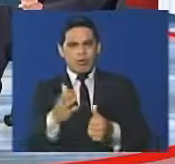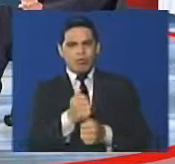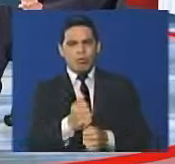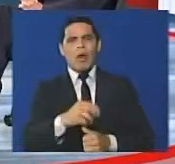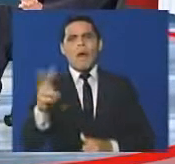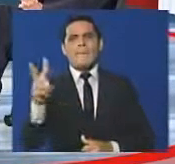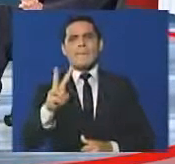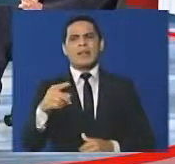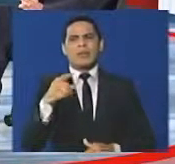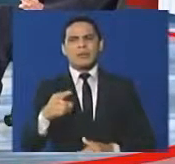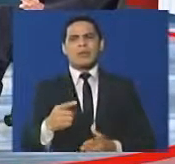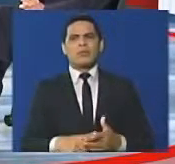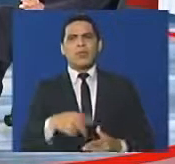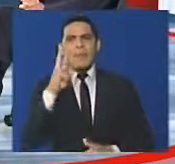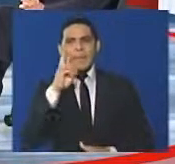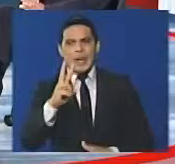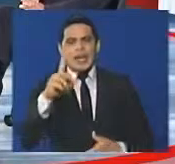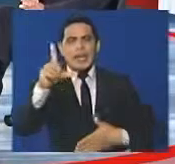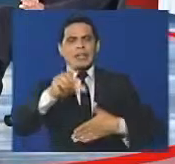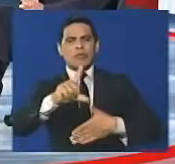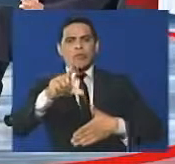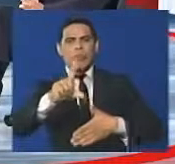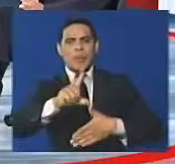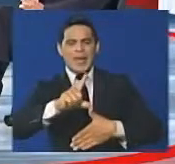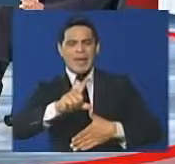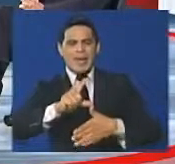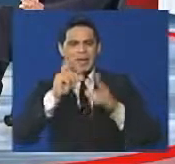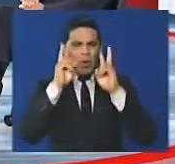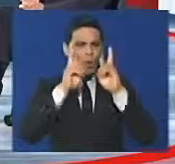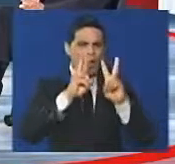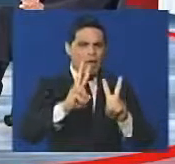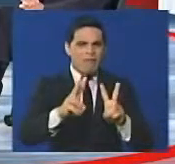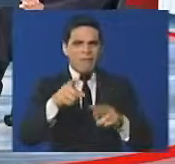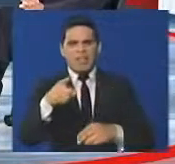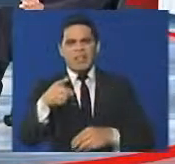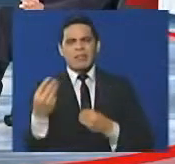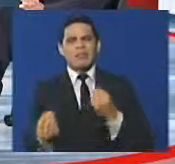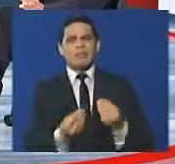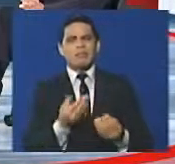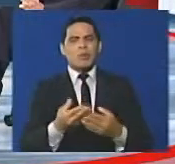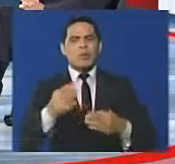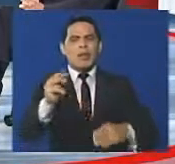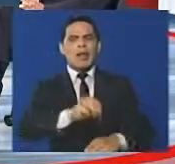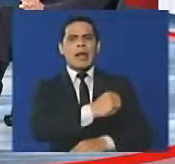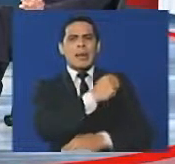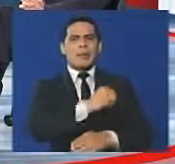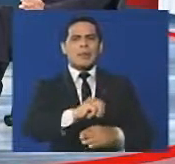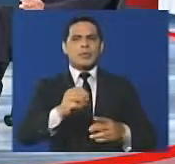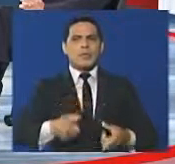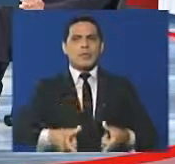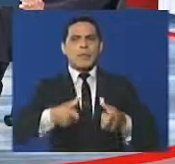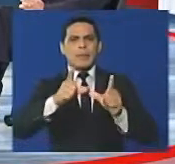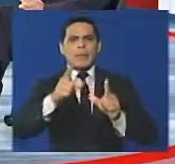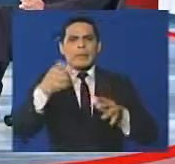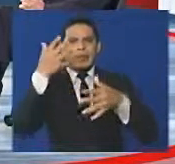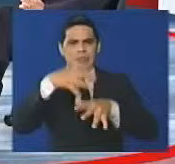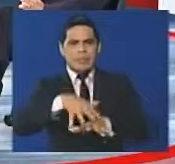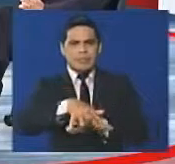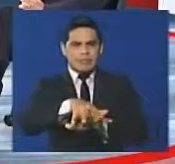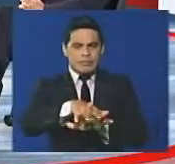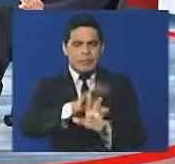Venezuela, qué es lo que encuentra en Latinoamérica y qué es lo que observa en la música en general que permite esa hibridación